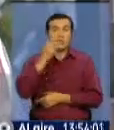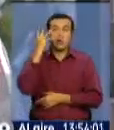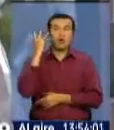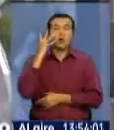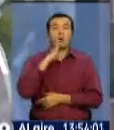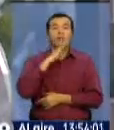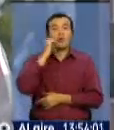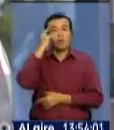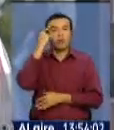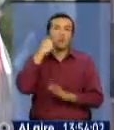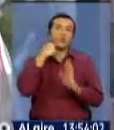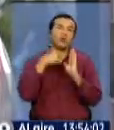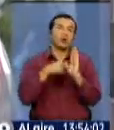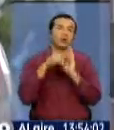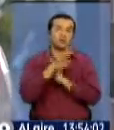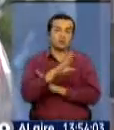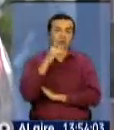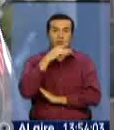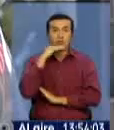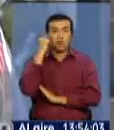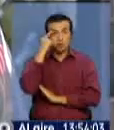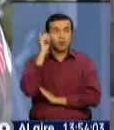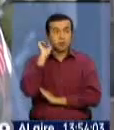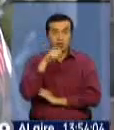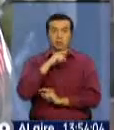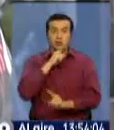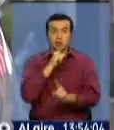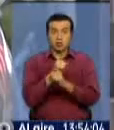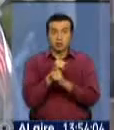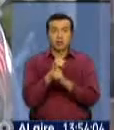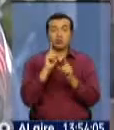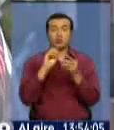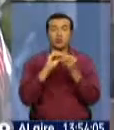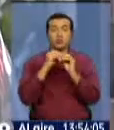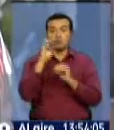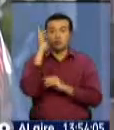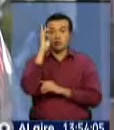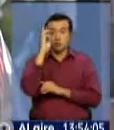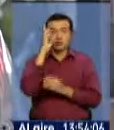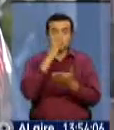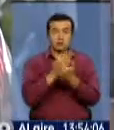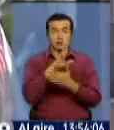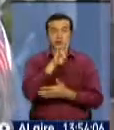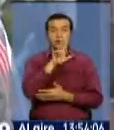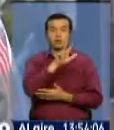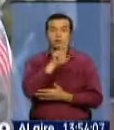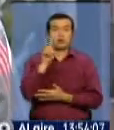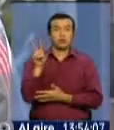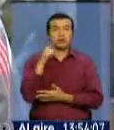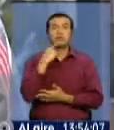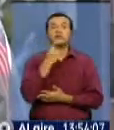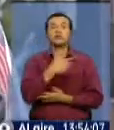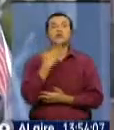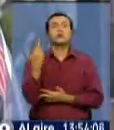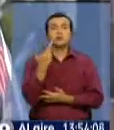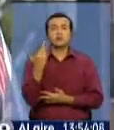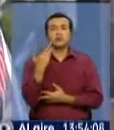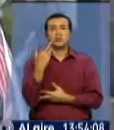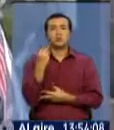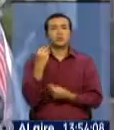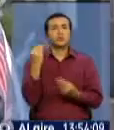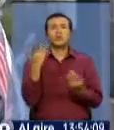correísta. Por ejemplo, él puede derogar ya los decretos 16 y 732 que establecen una suerte